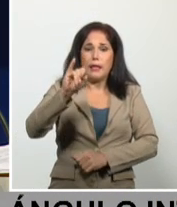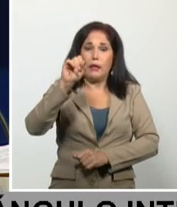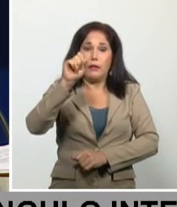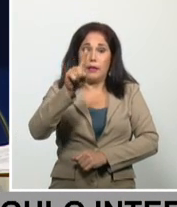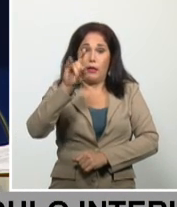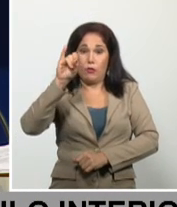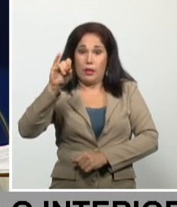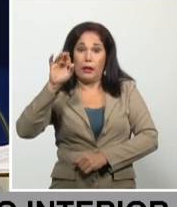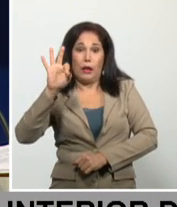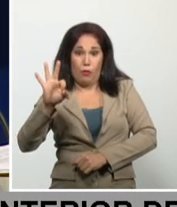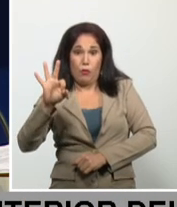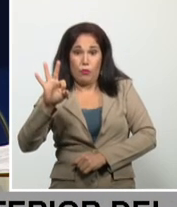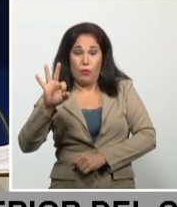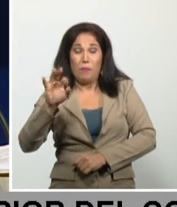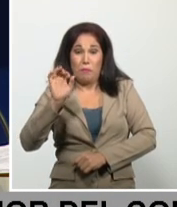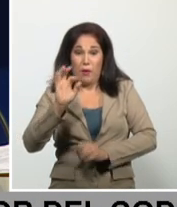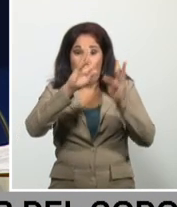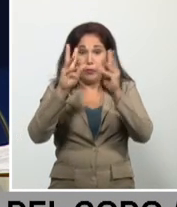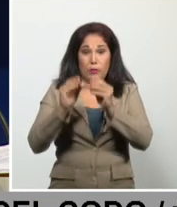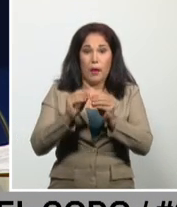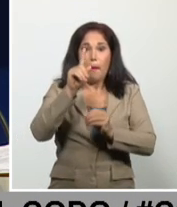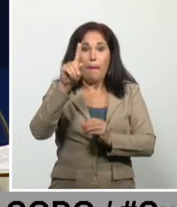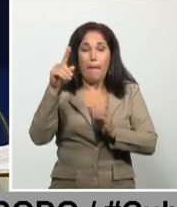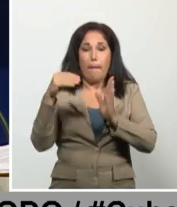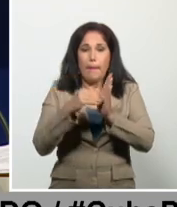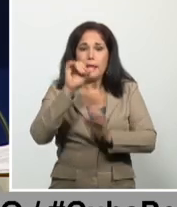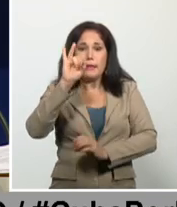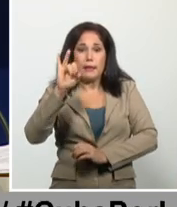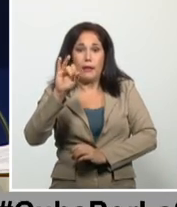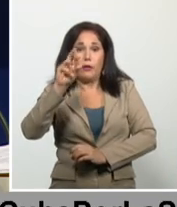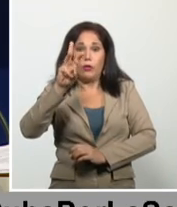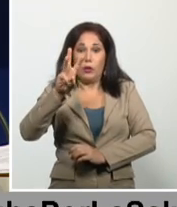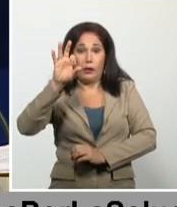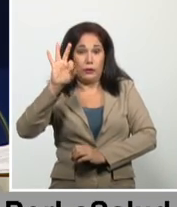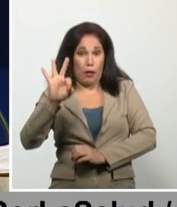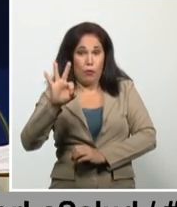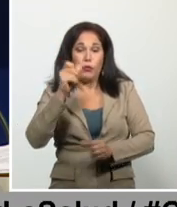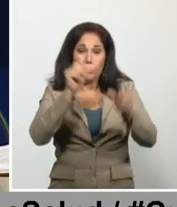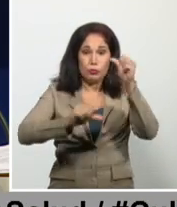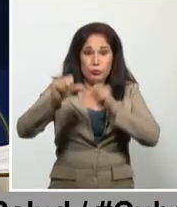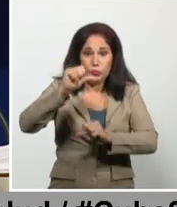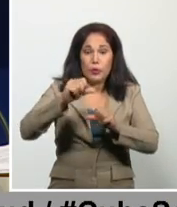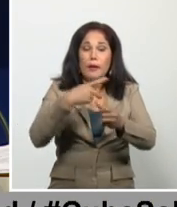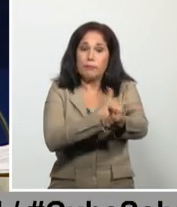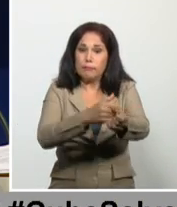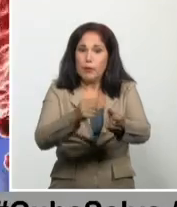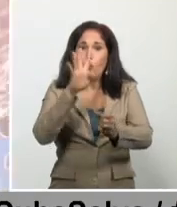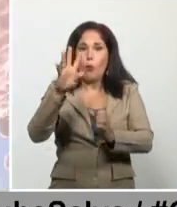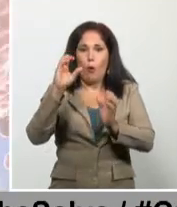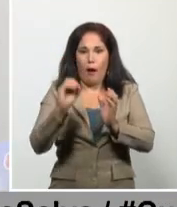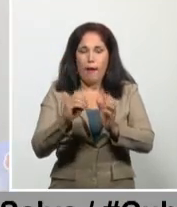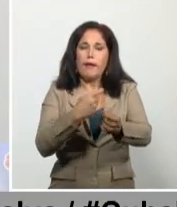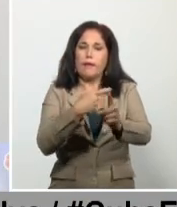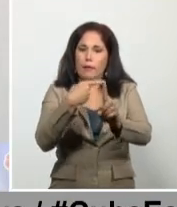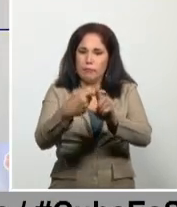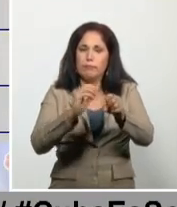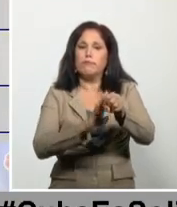esos 1.634 determinaciones que se hicieron ayer, se confirmaron 40 muestras